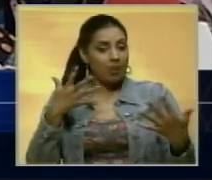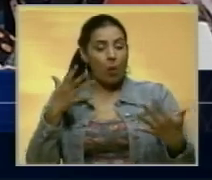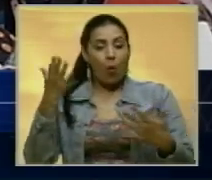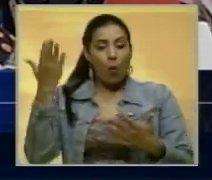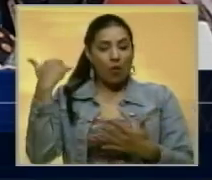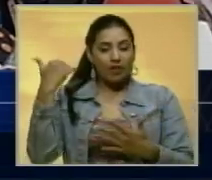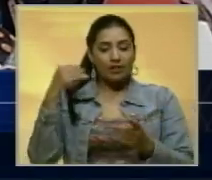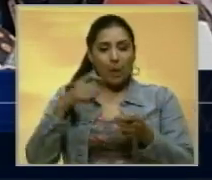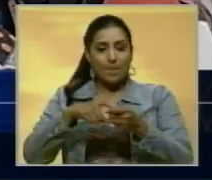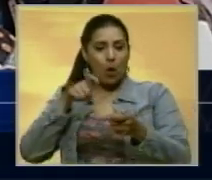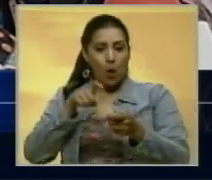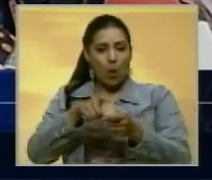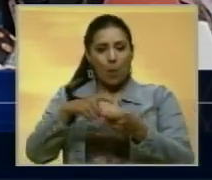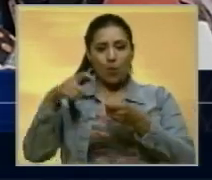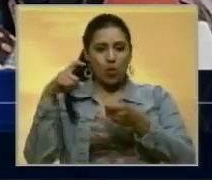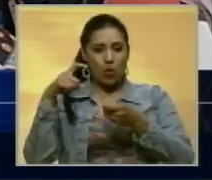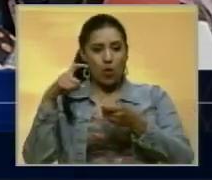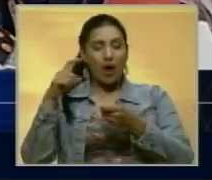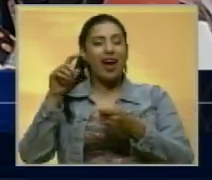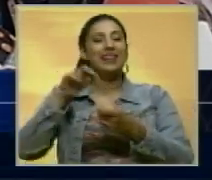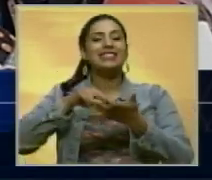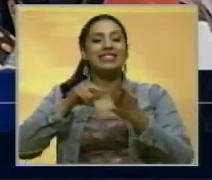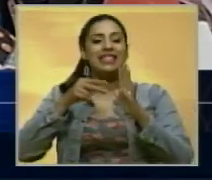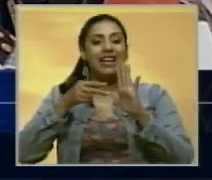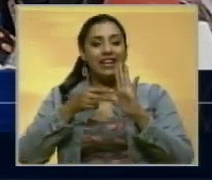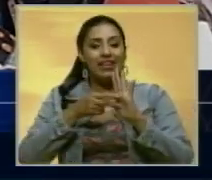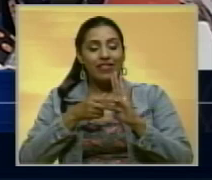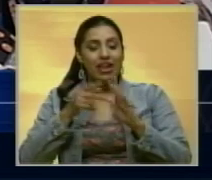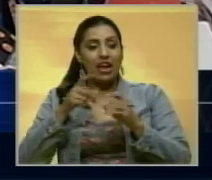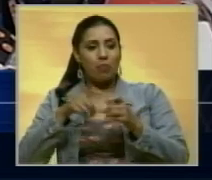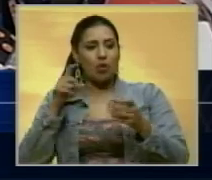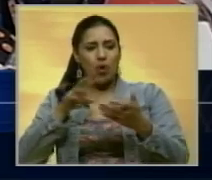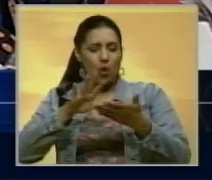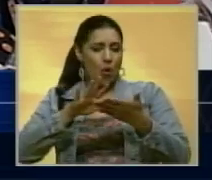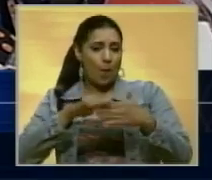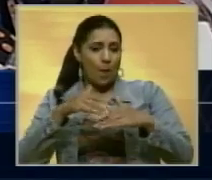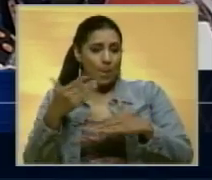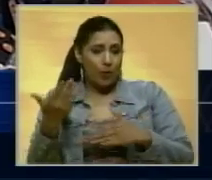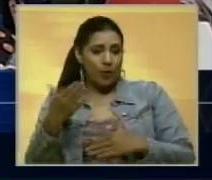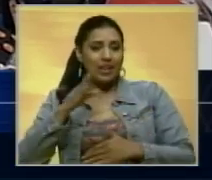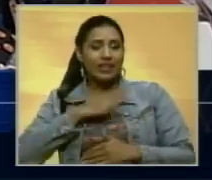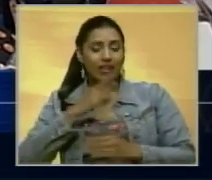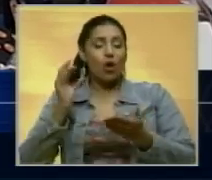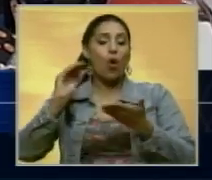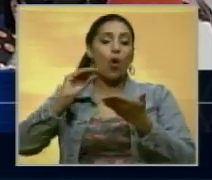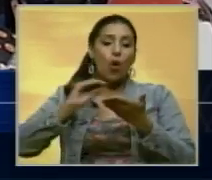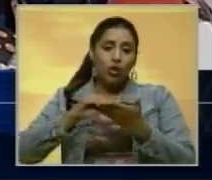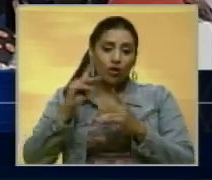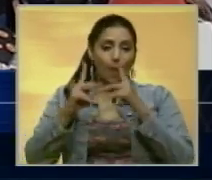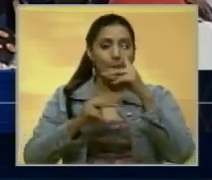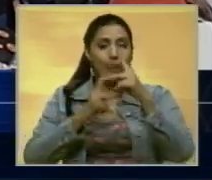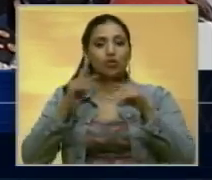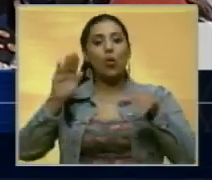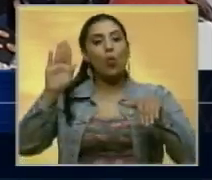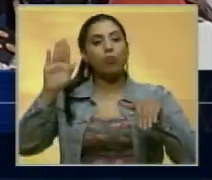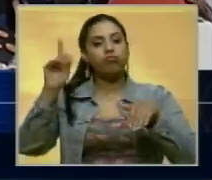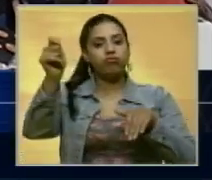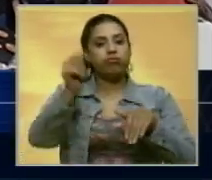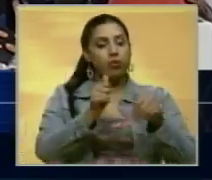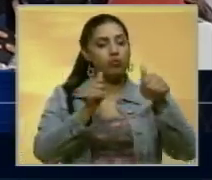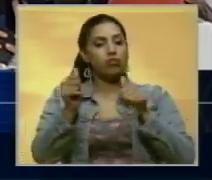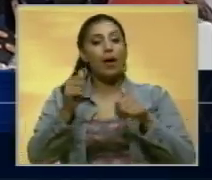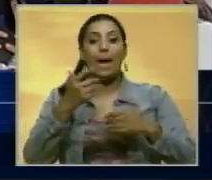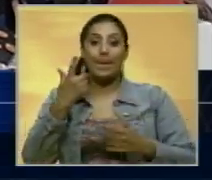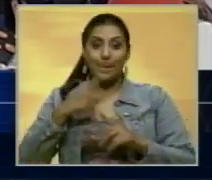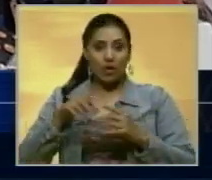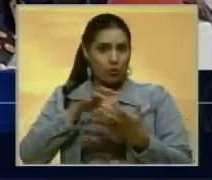cuando se desincorporaron, dejan sin efecto su incorporación, por lo cual tendríamos otra vez que proceder a juramentarlo. Cosa que